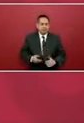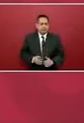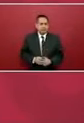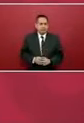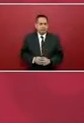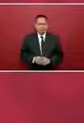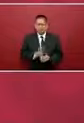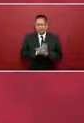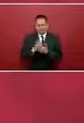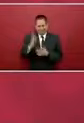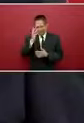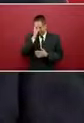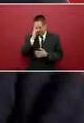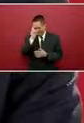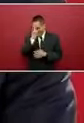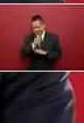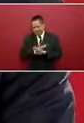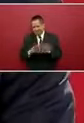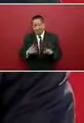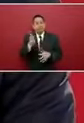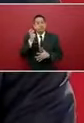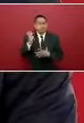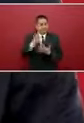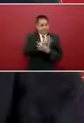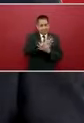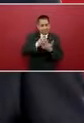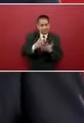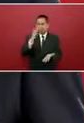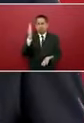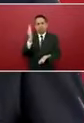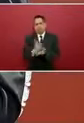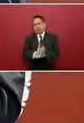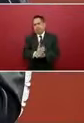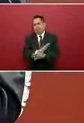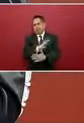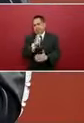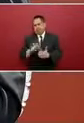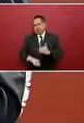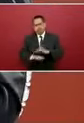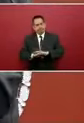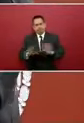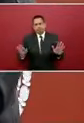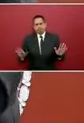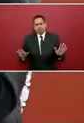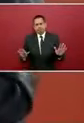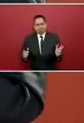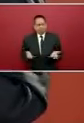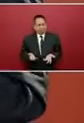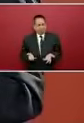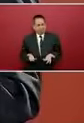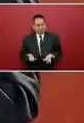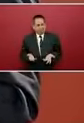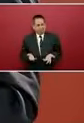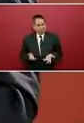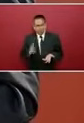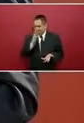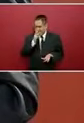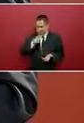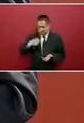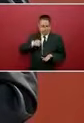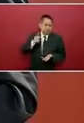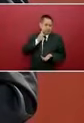Un descaro. Entonces, todo eso se termina. ¿Qué tiene que hacer